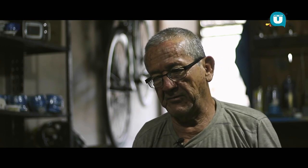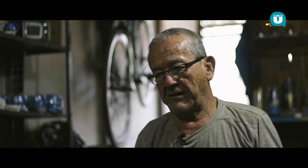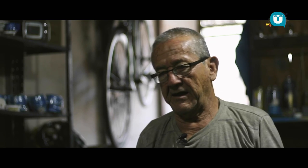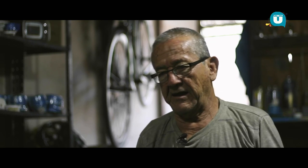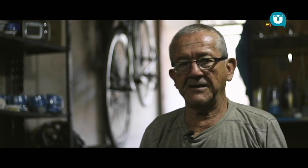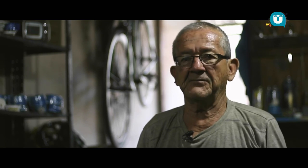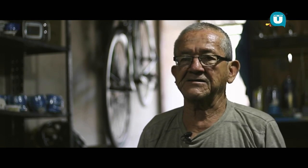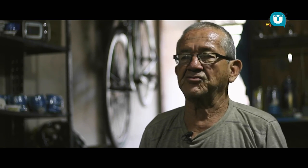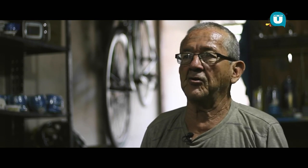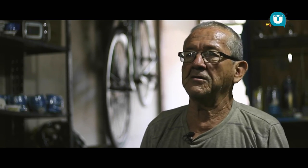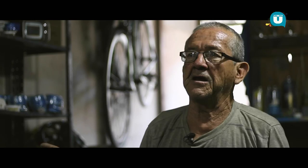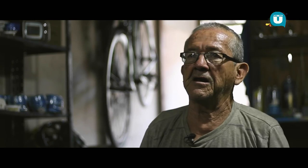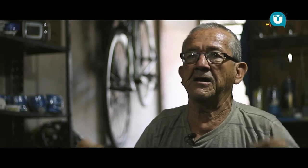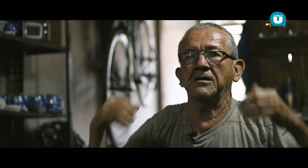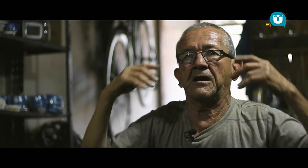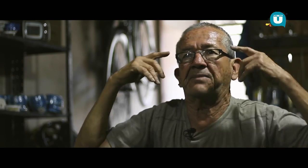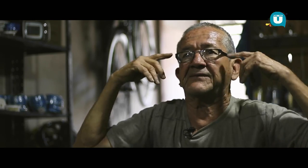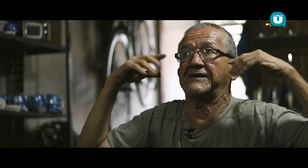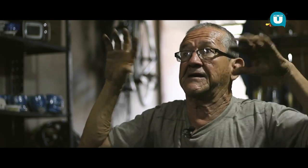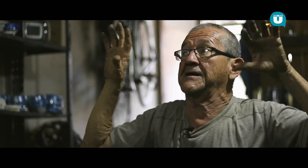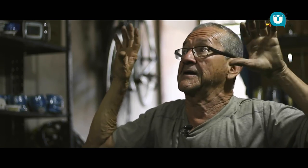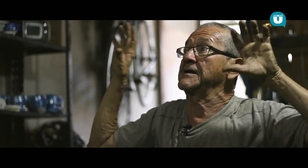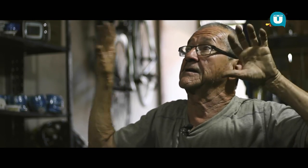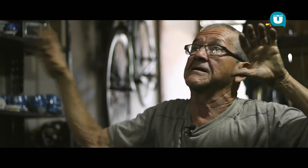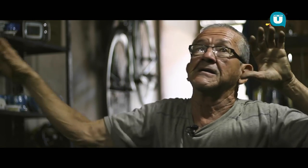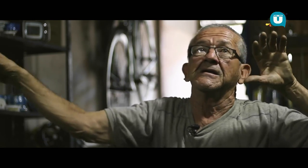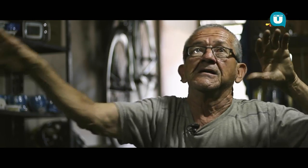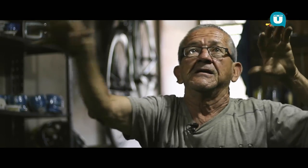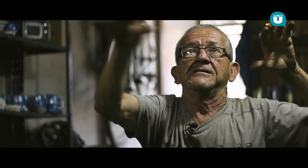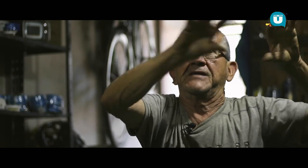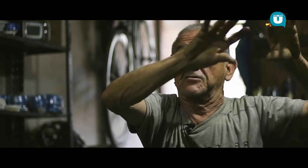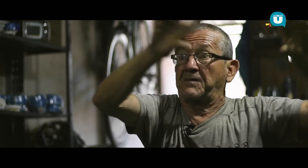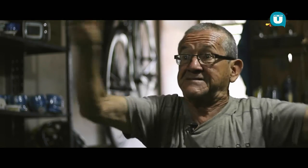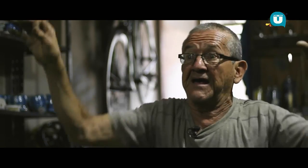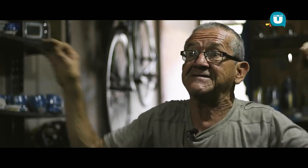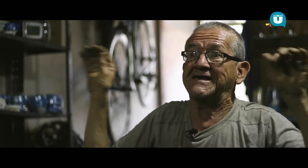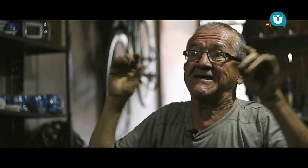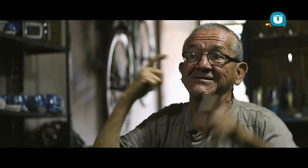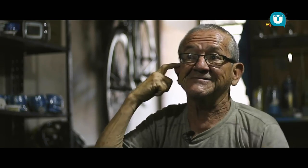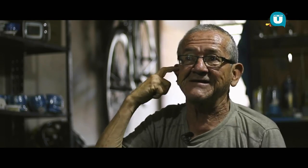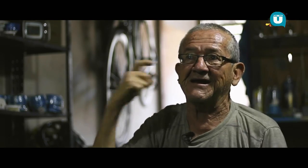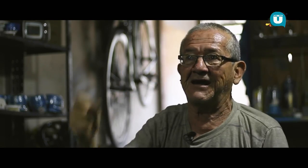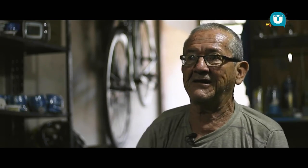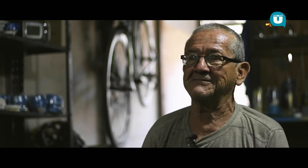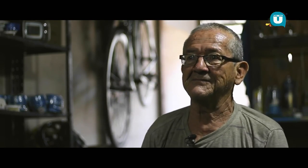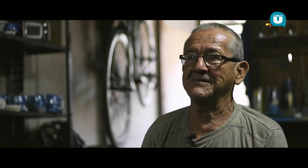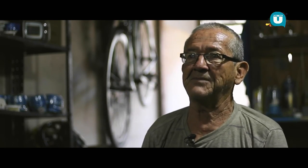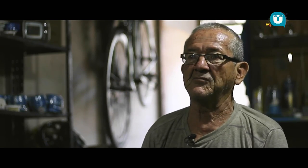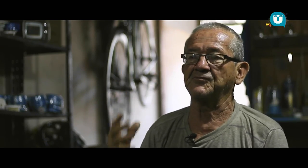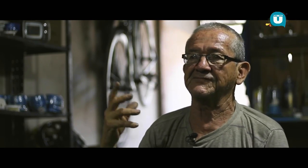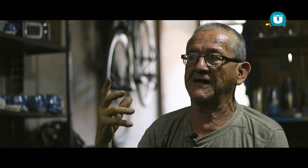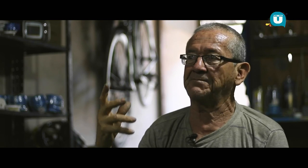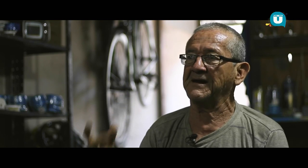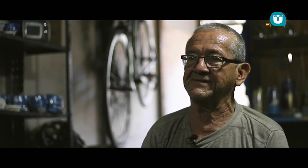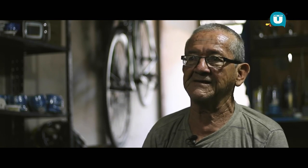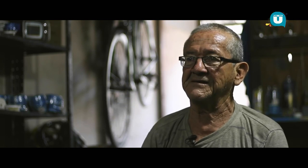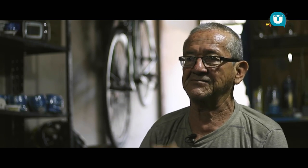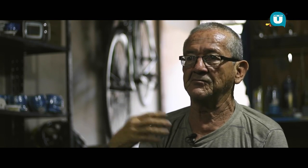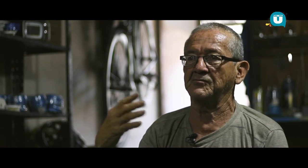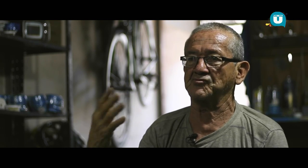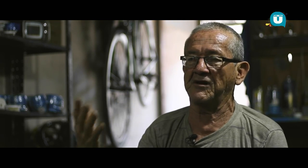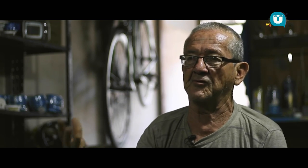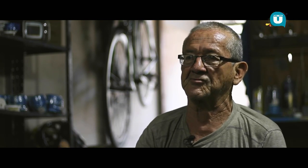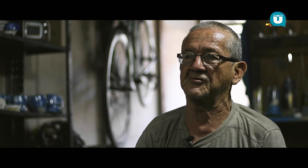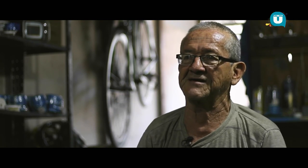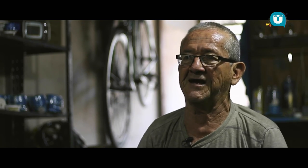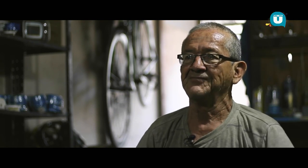ganar. Yo me imaginaba, era más que todo la parte de los paisajes que ellos narraban. Vamos por tal parte, es